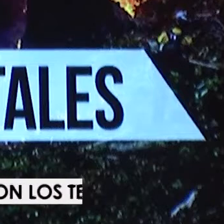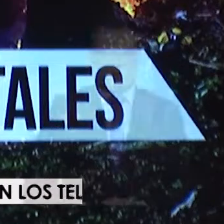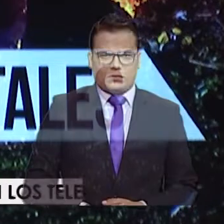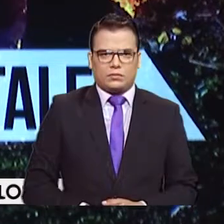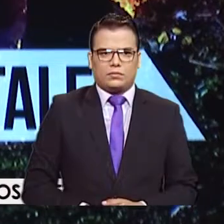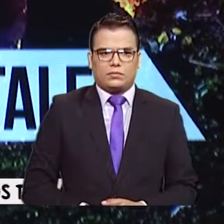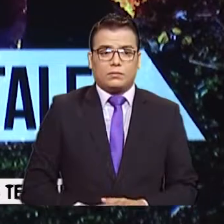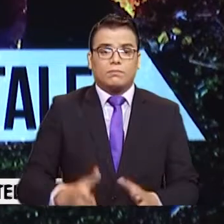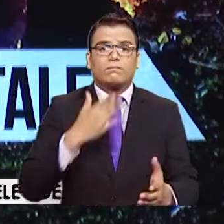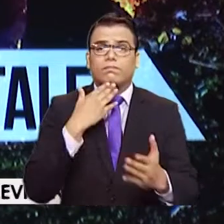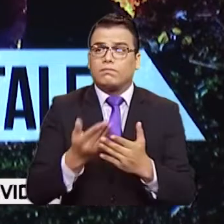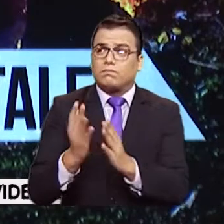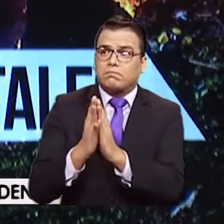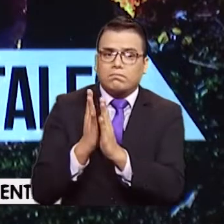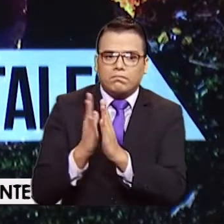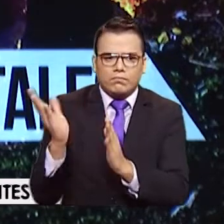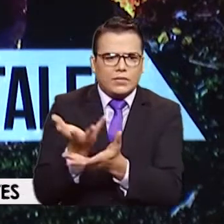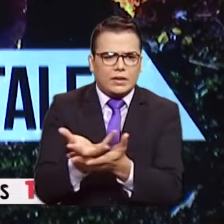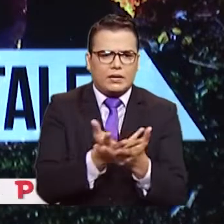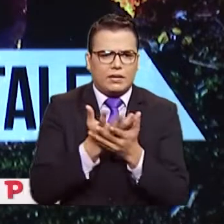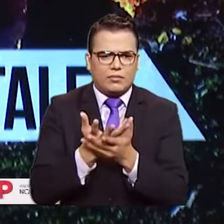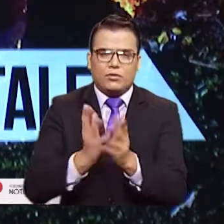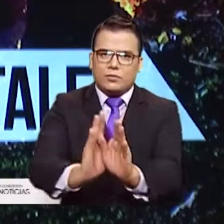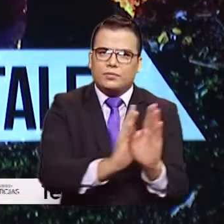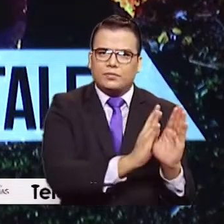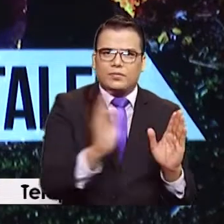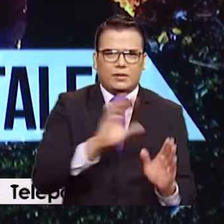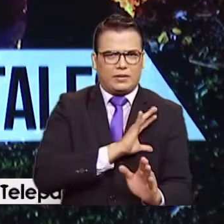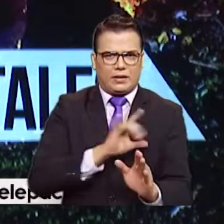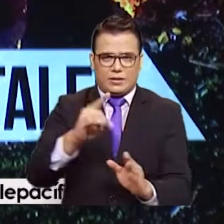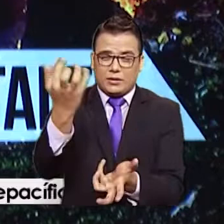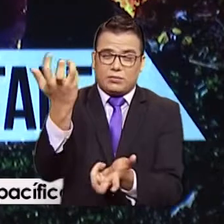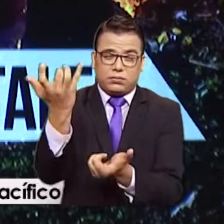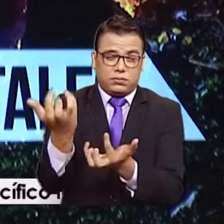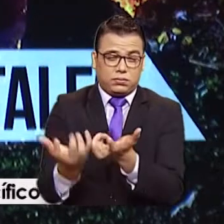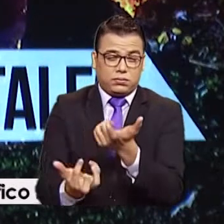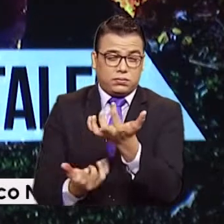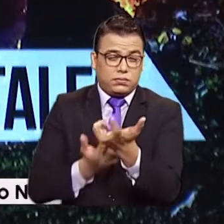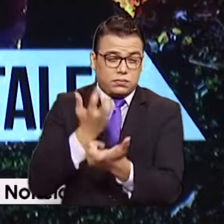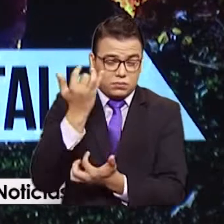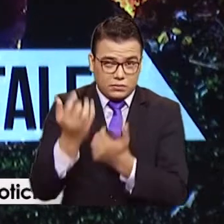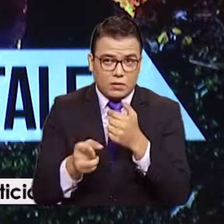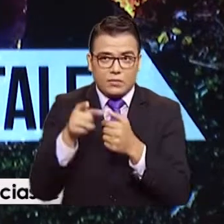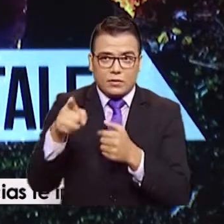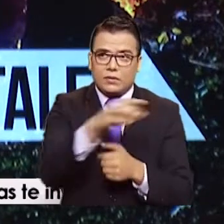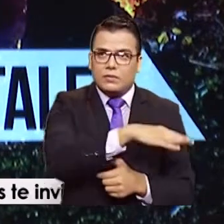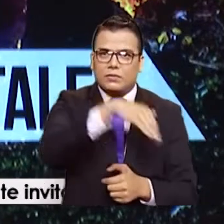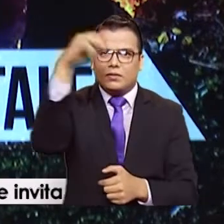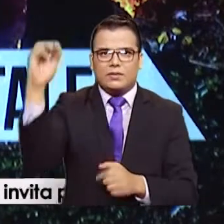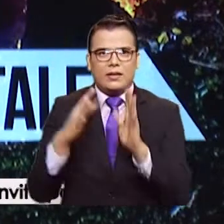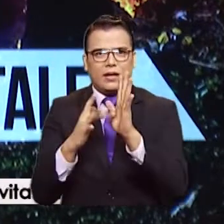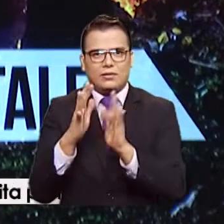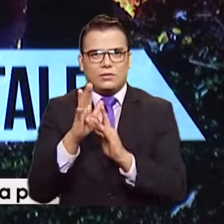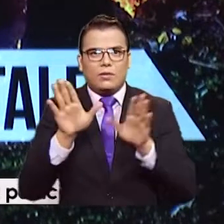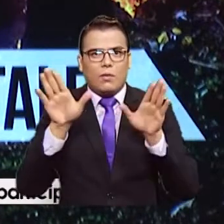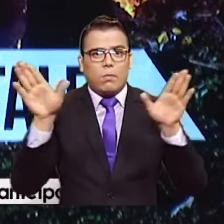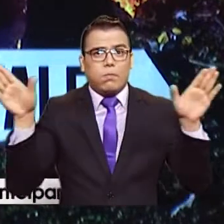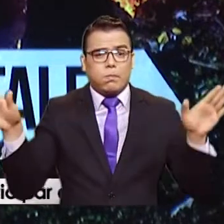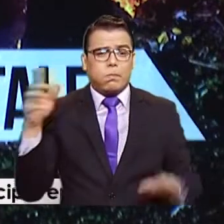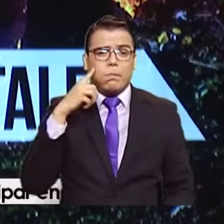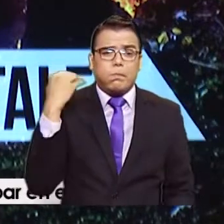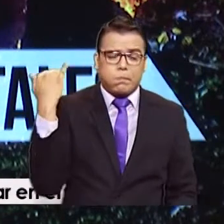Buenas noches, Cristian, en Quito. Seguimos con el tema del incendio forestal en Cali que afectó varias hectáreas del cerro en donde está la estatua de Cristo